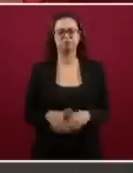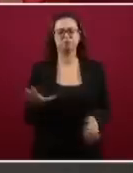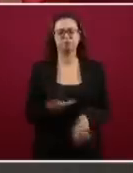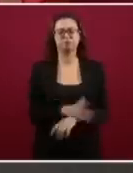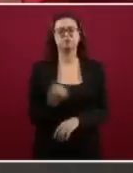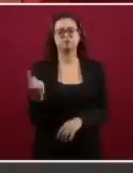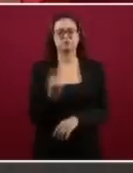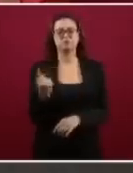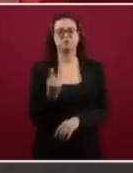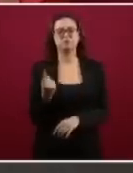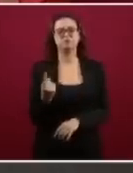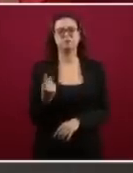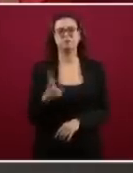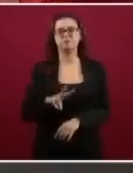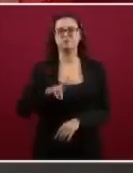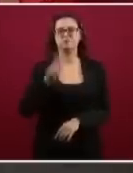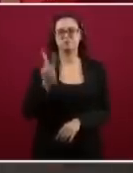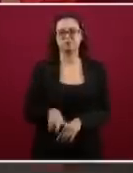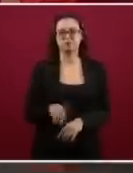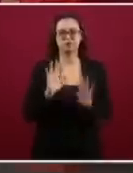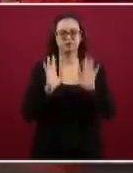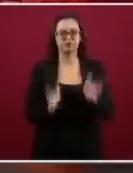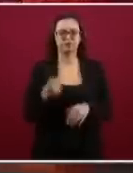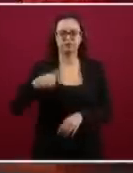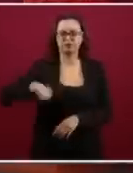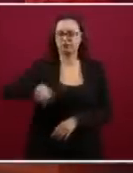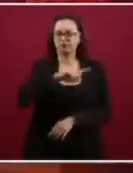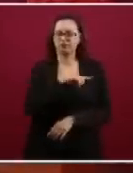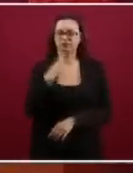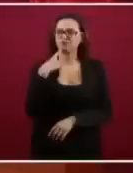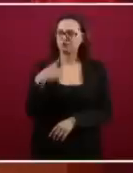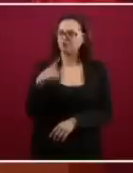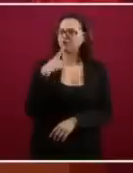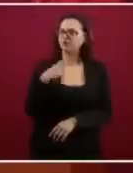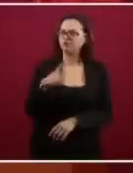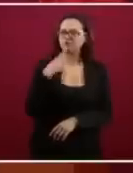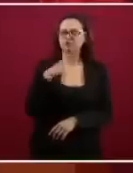porque sí hemos presentado ya protestas.